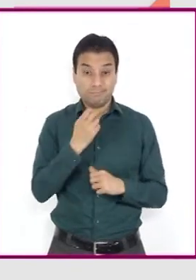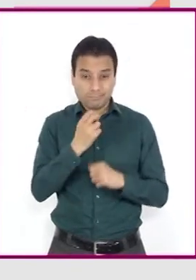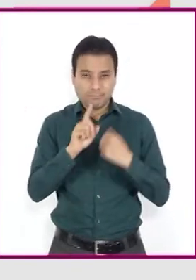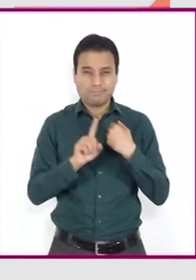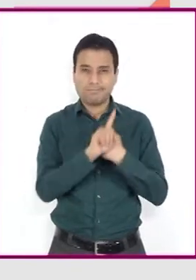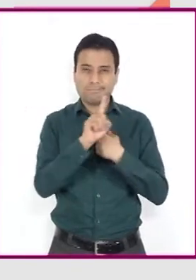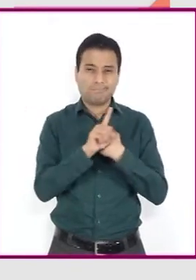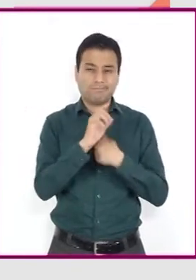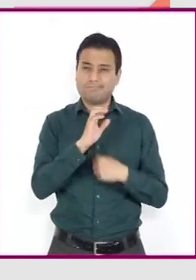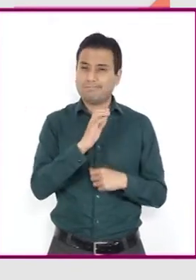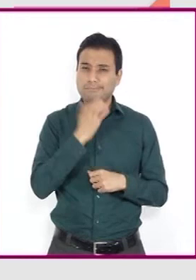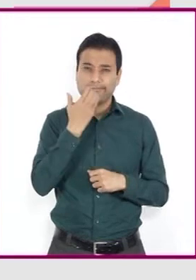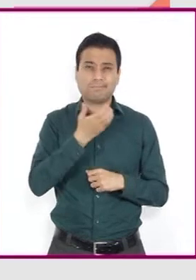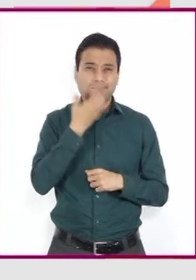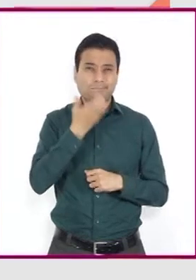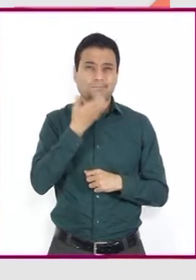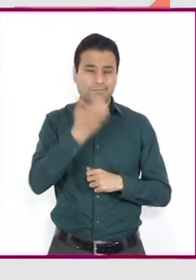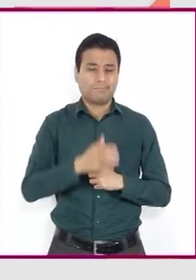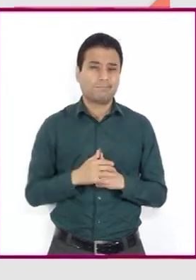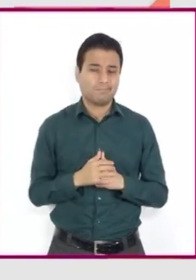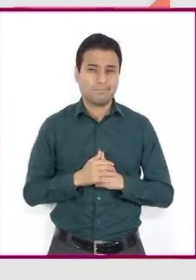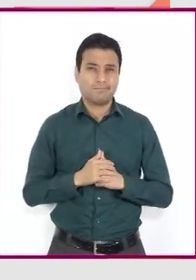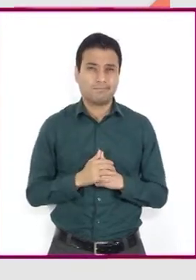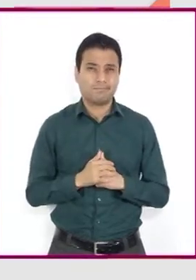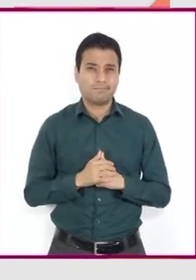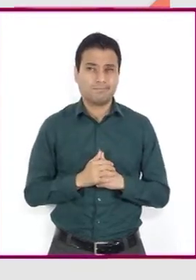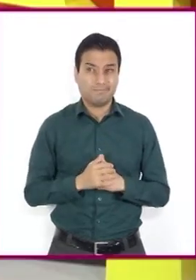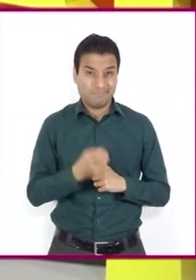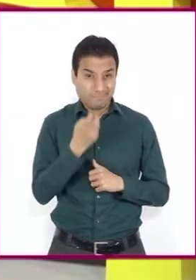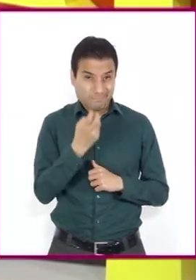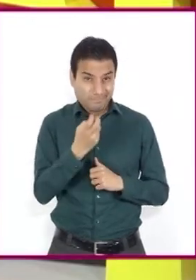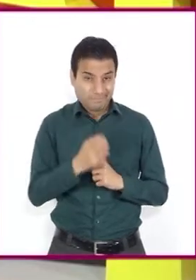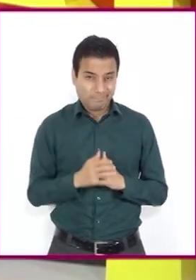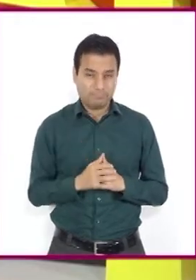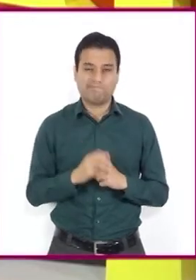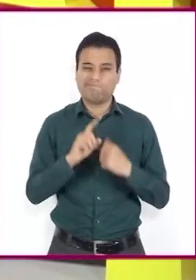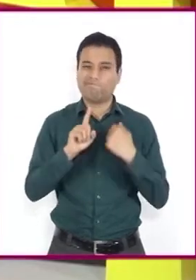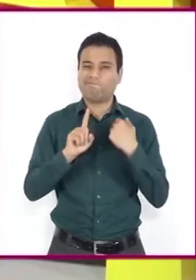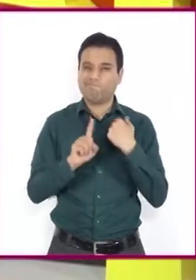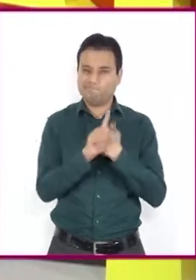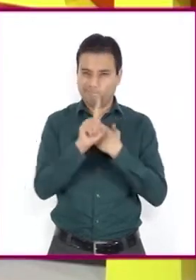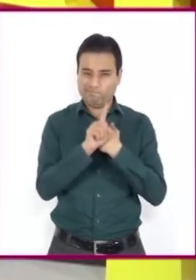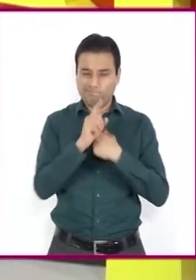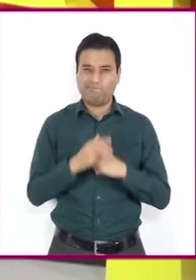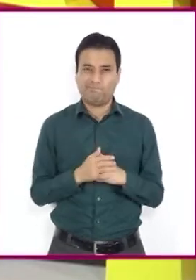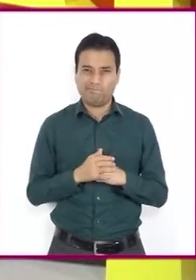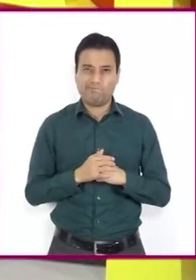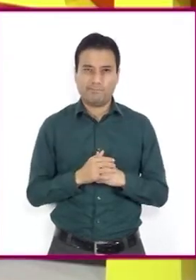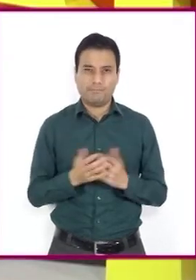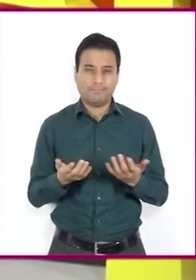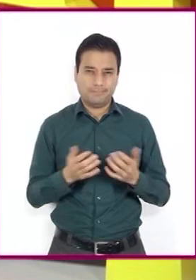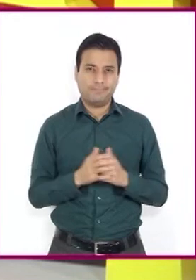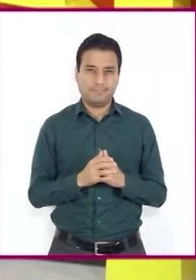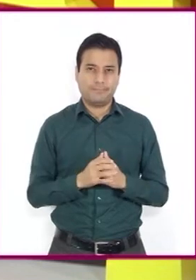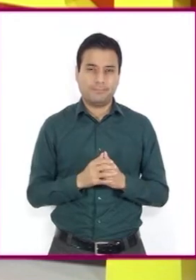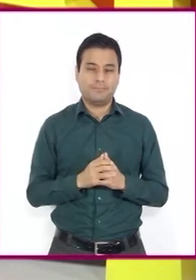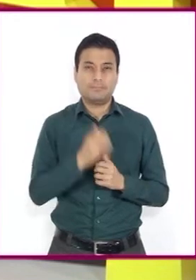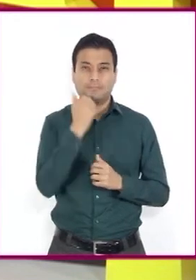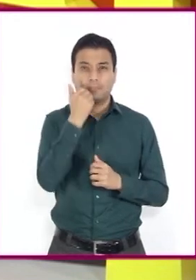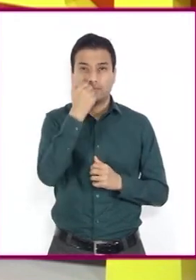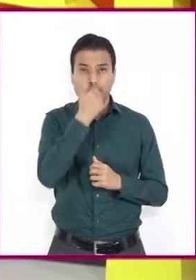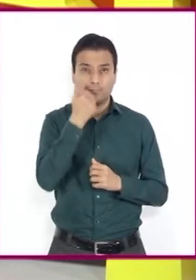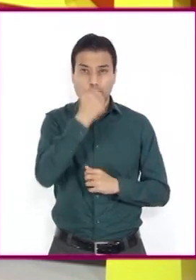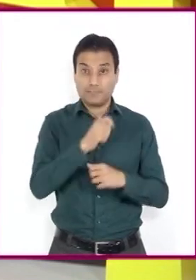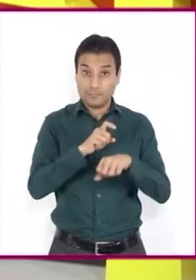de forma reiterada. Esta actitud identifica una problemática, que no se están aprovechando los horarios para el